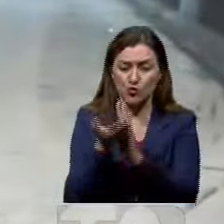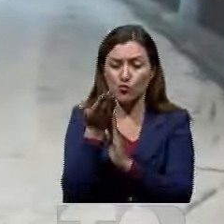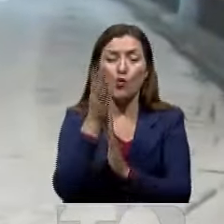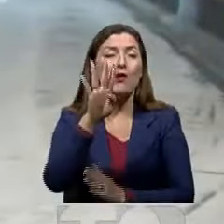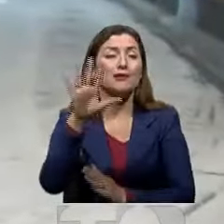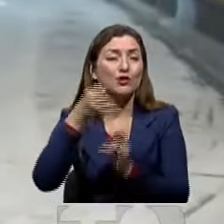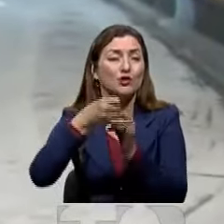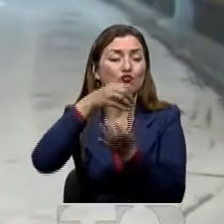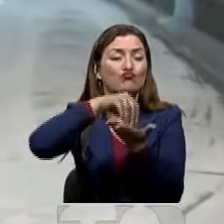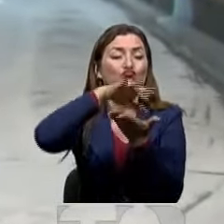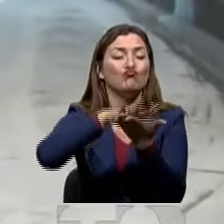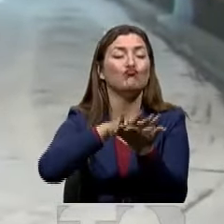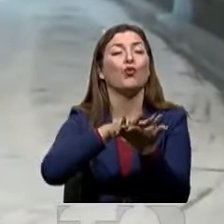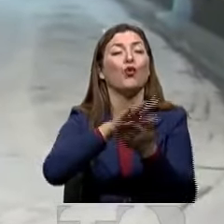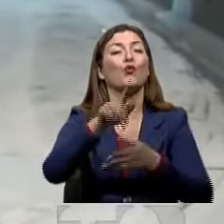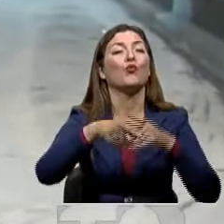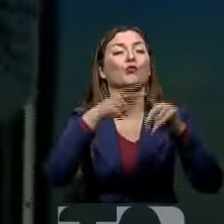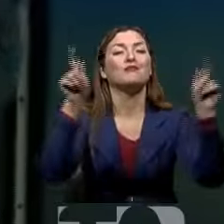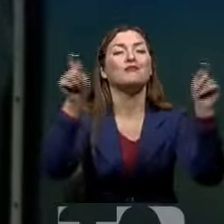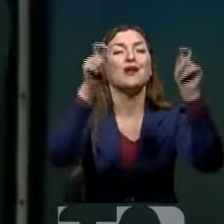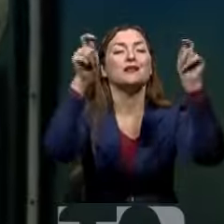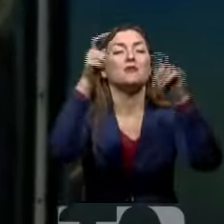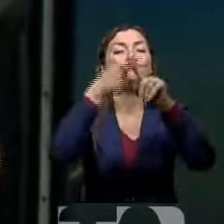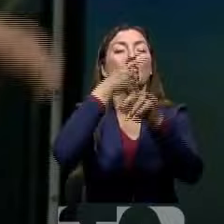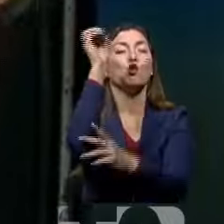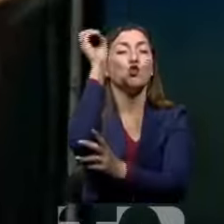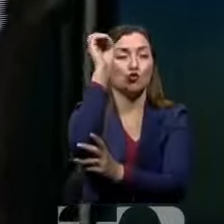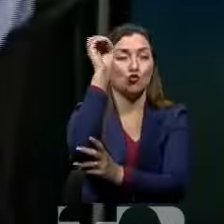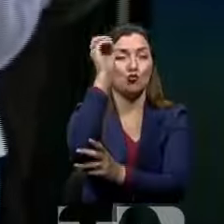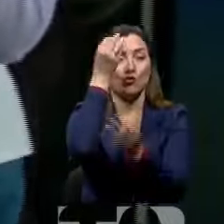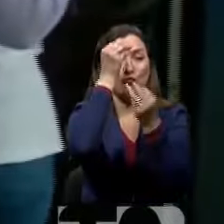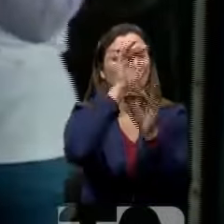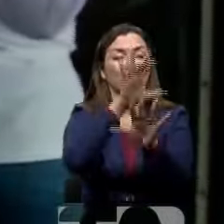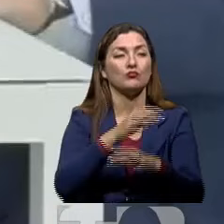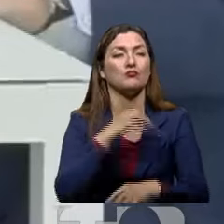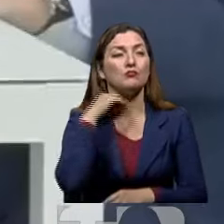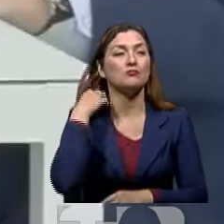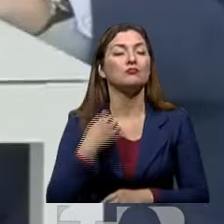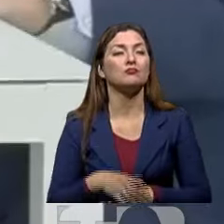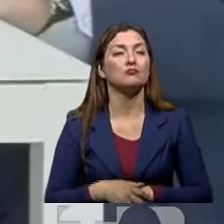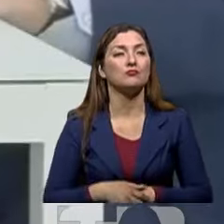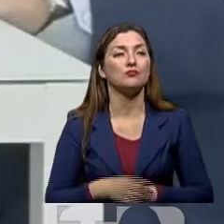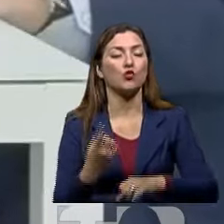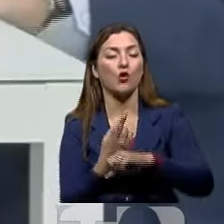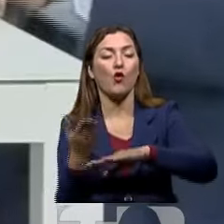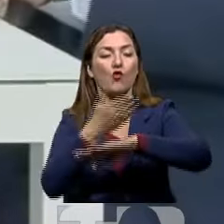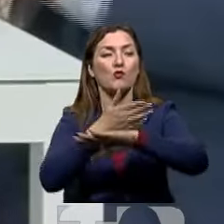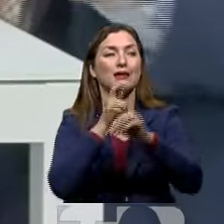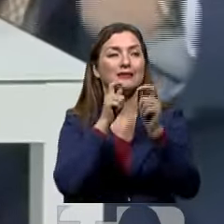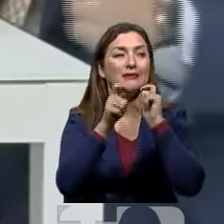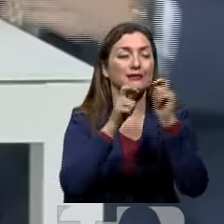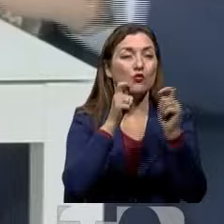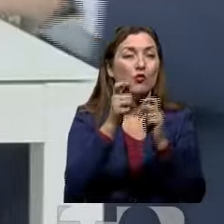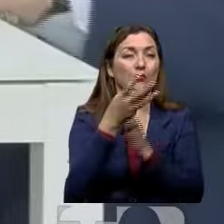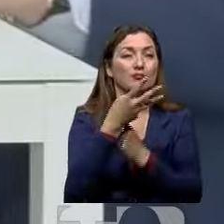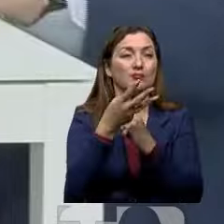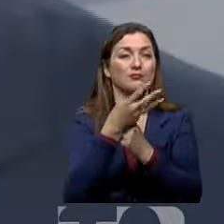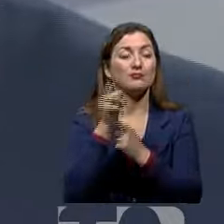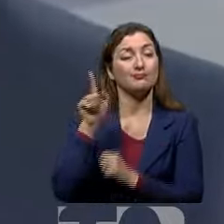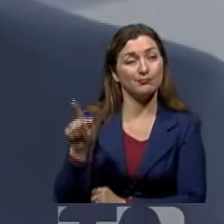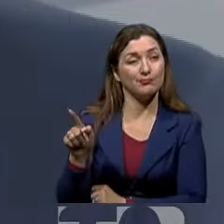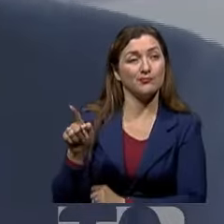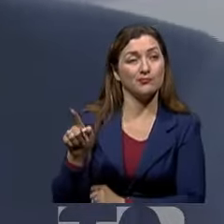medida entrará en vigencia a partir de las fiestas de octubre, informó el funcionario. Horas antes, en una entrevista digital,